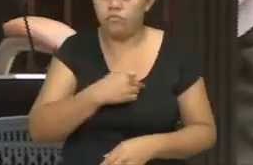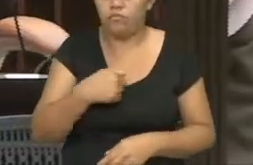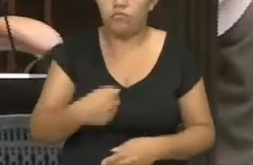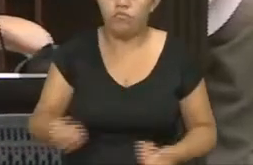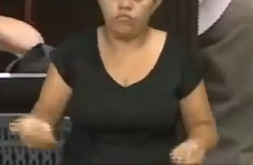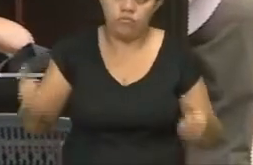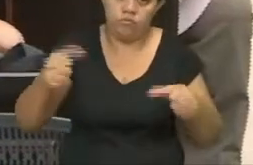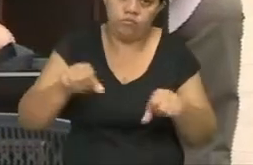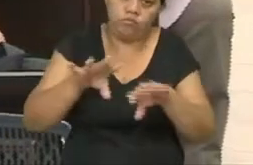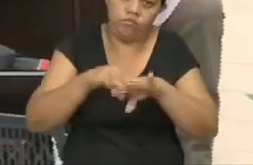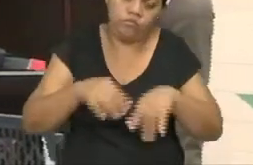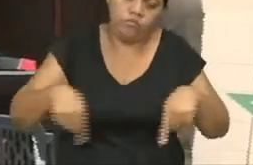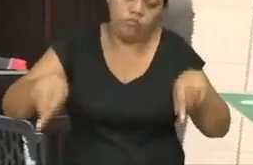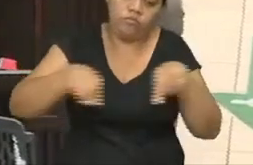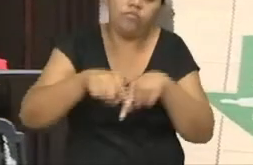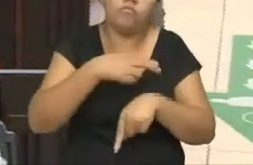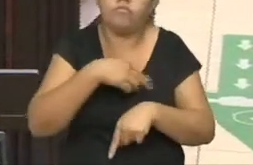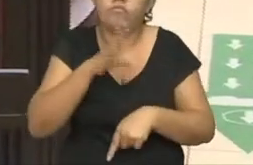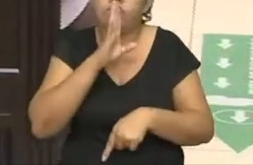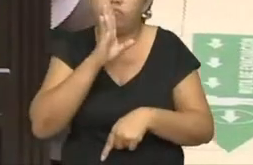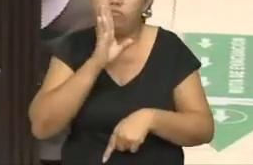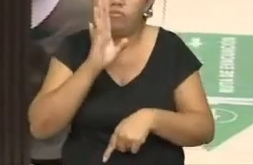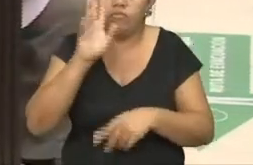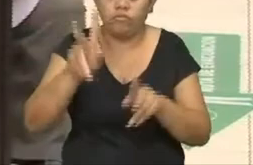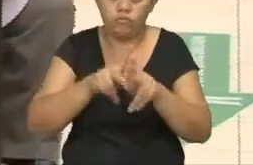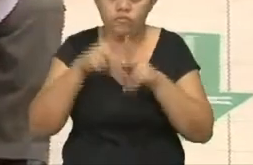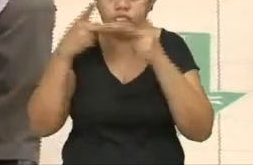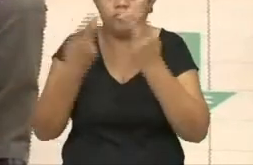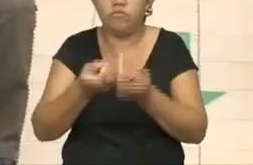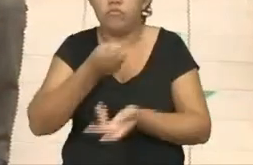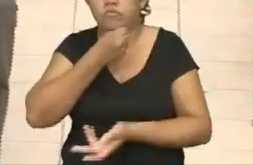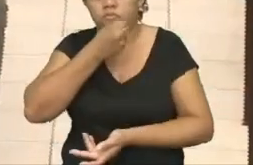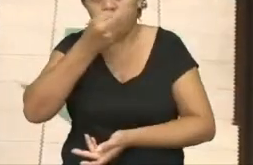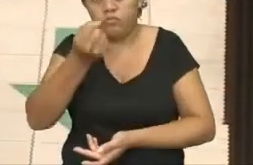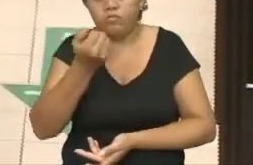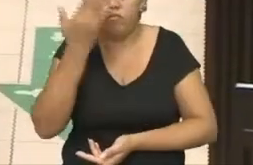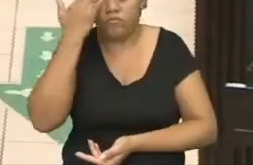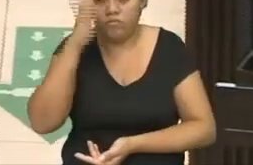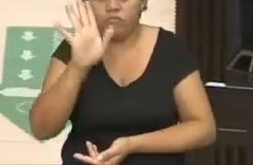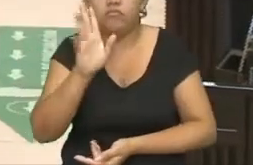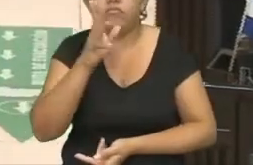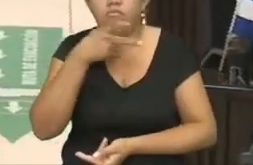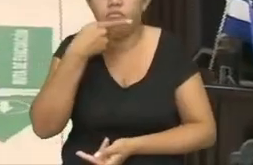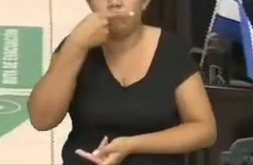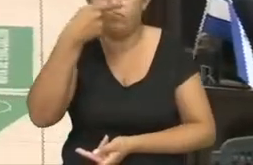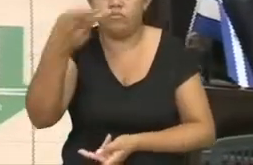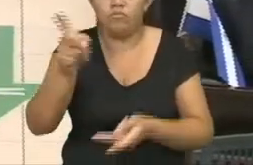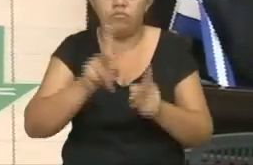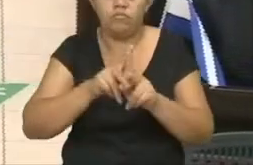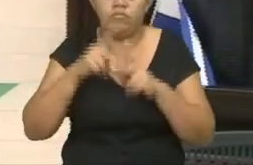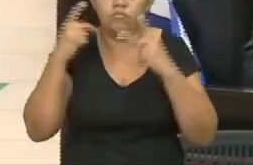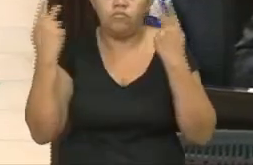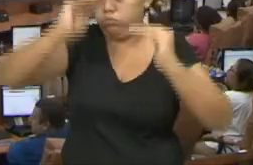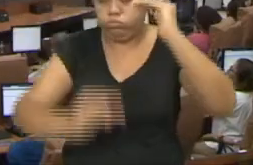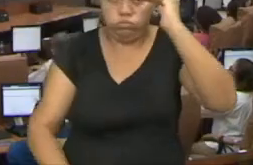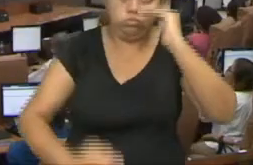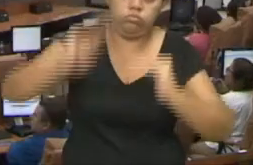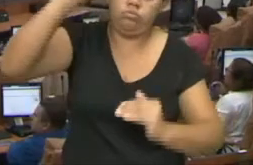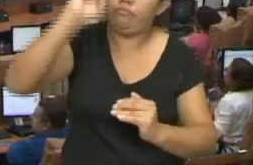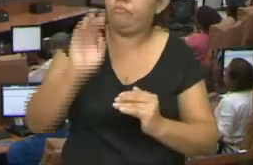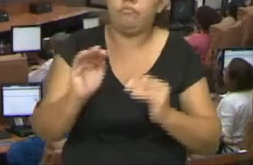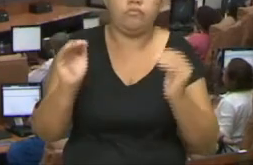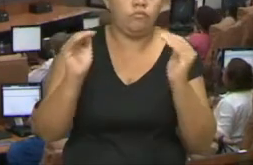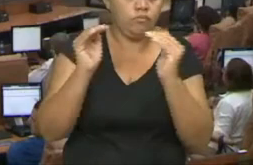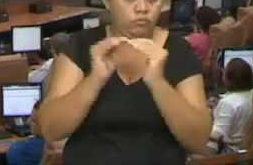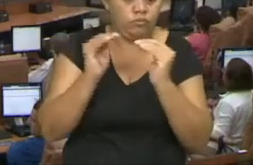BCE, por el monto de $200 millones, destinado a reducir el impacto del incremento de los precios de los combustibles. El